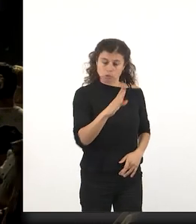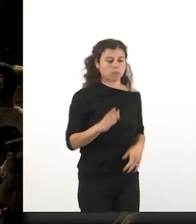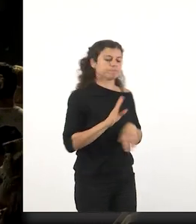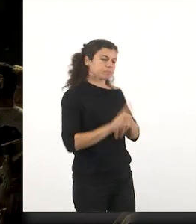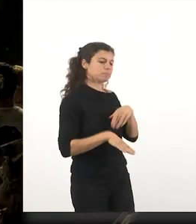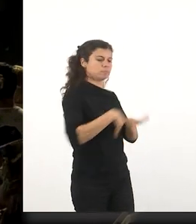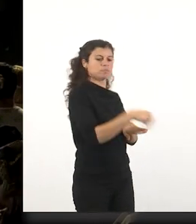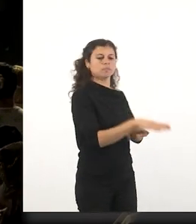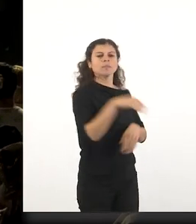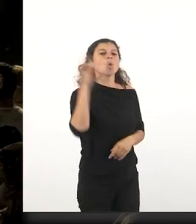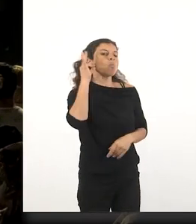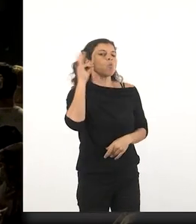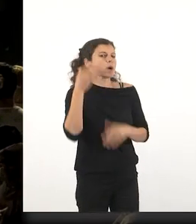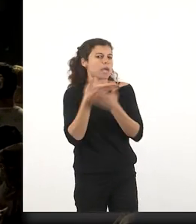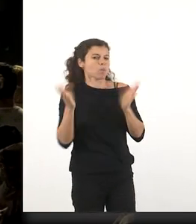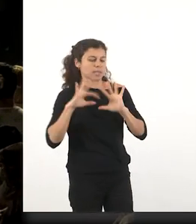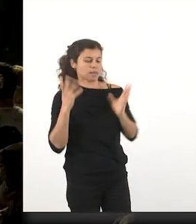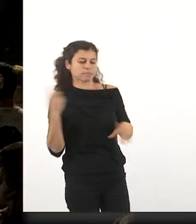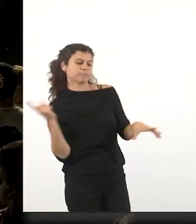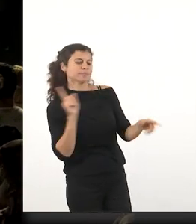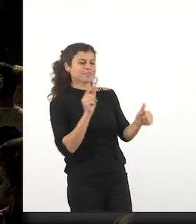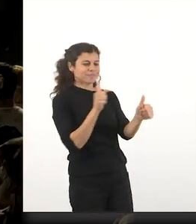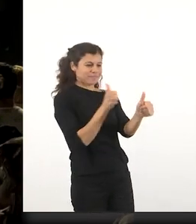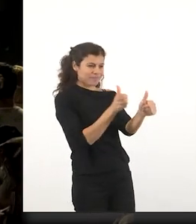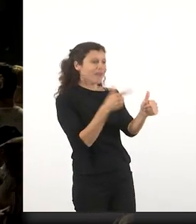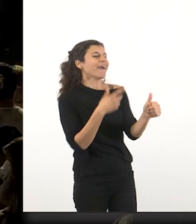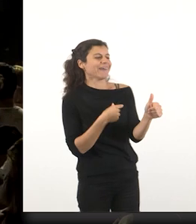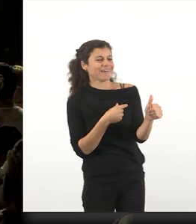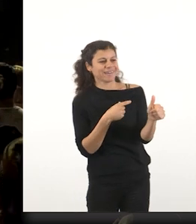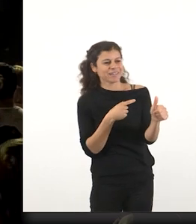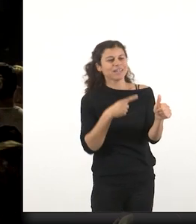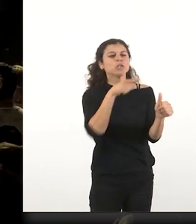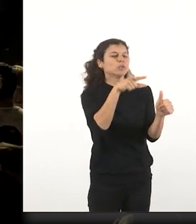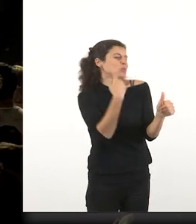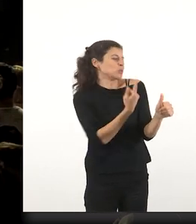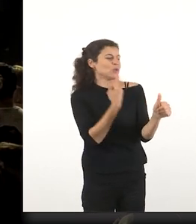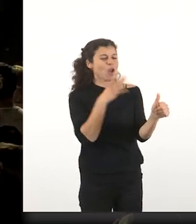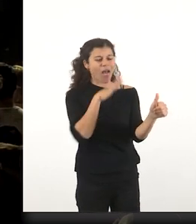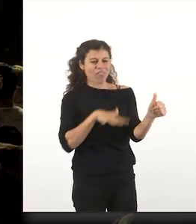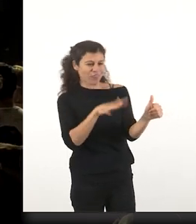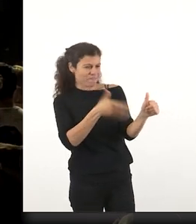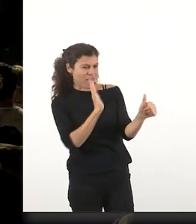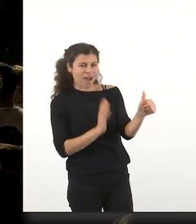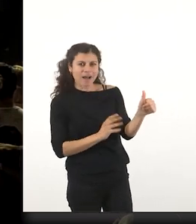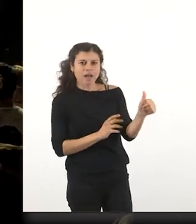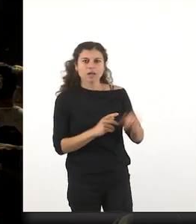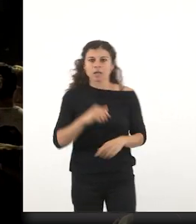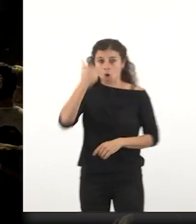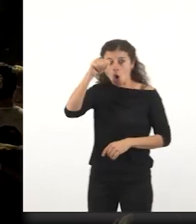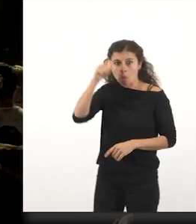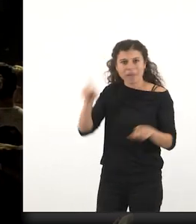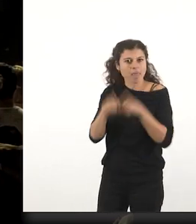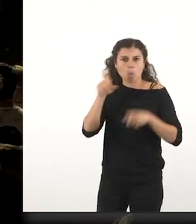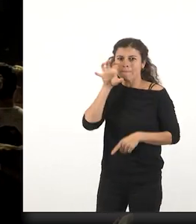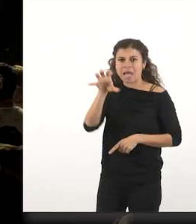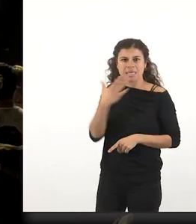diga, hey, perdona, ¿dónde vas tan sola? No creo que el tío sea el país que sea y tenga la edad que tenga, su primer impulso aprendió como tío, al ver que